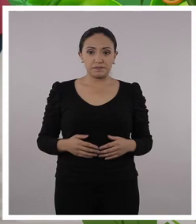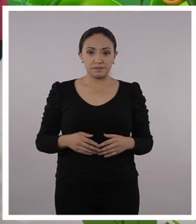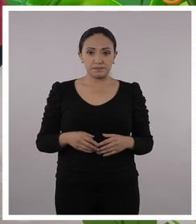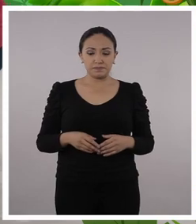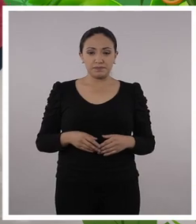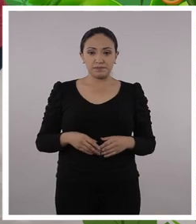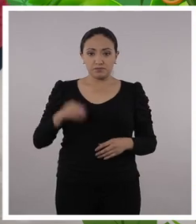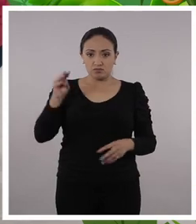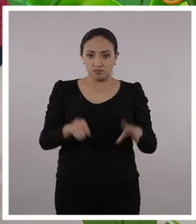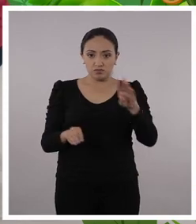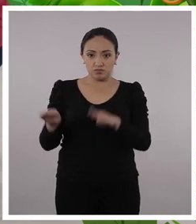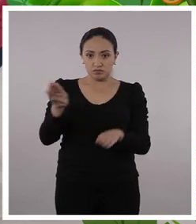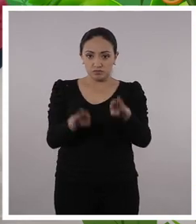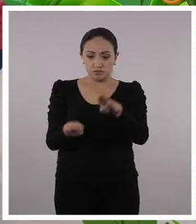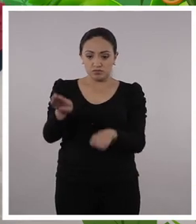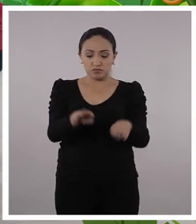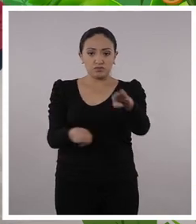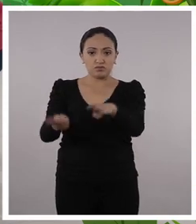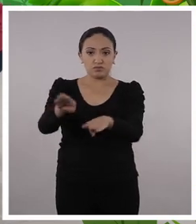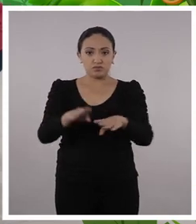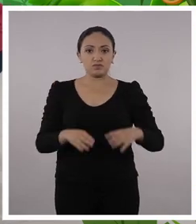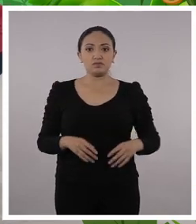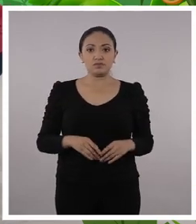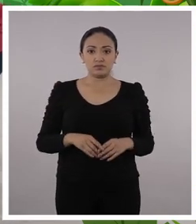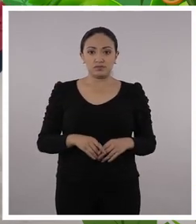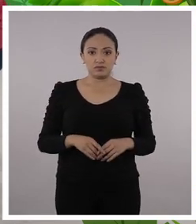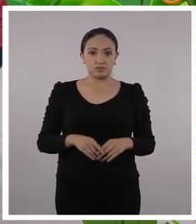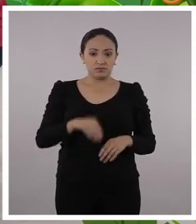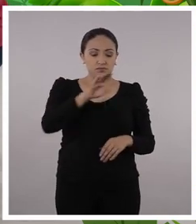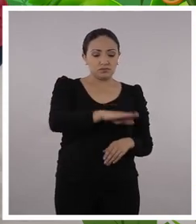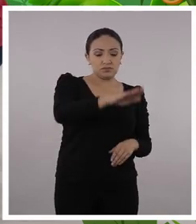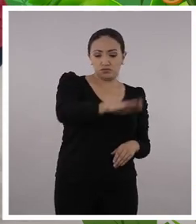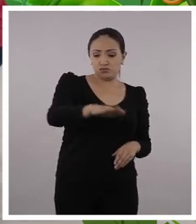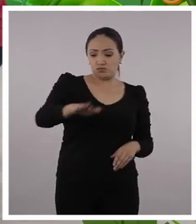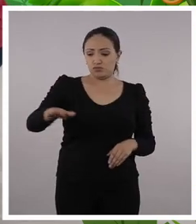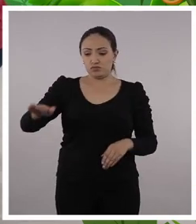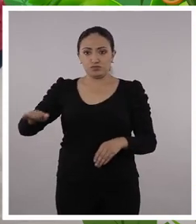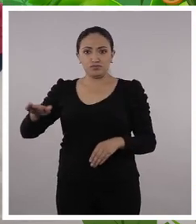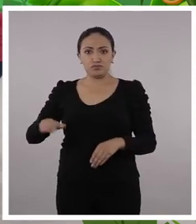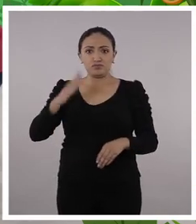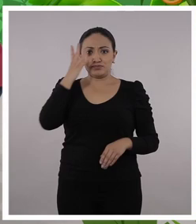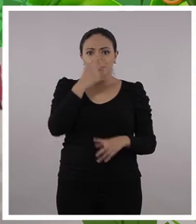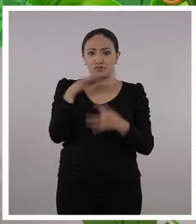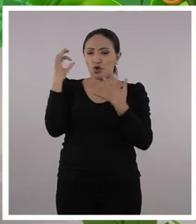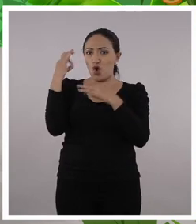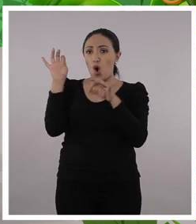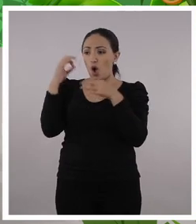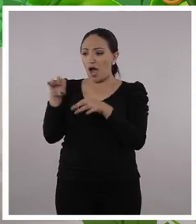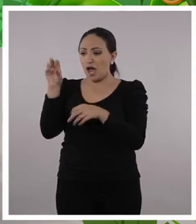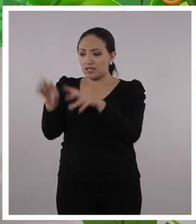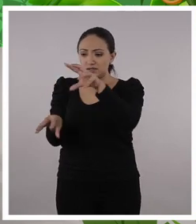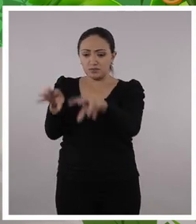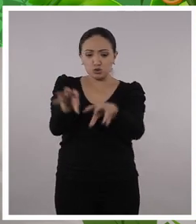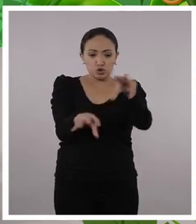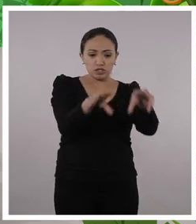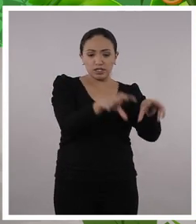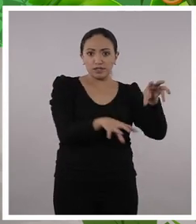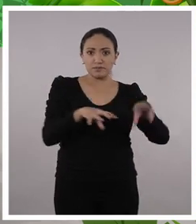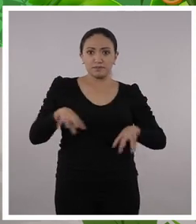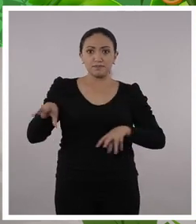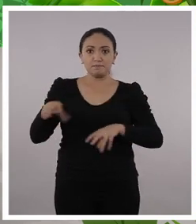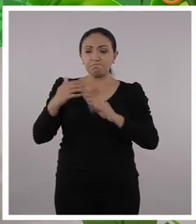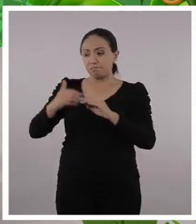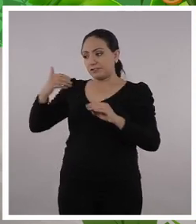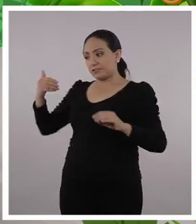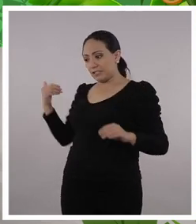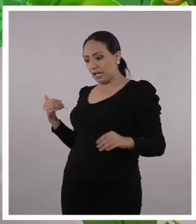ver. Eso. Vamos a colocar en todo este espacio. ¡Tarán, tán, tán! ¡Miren qué hojas tan bonitas! Vamos a